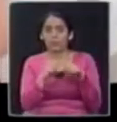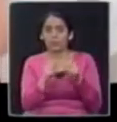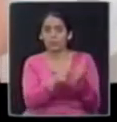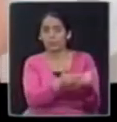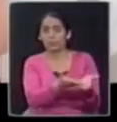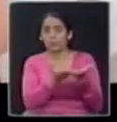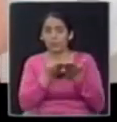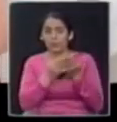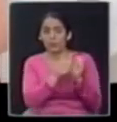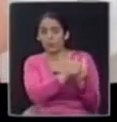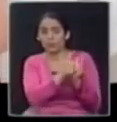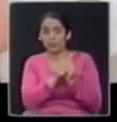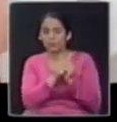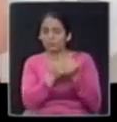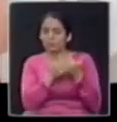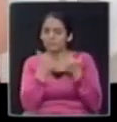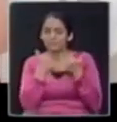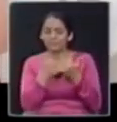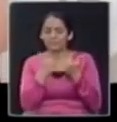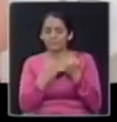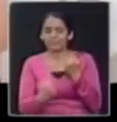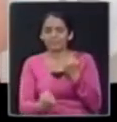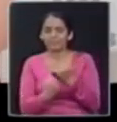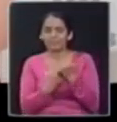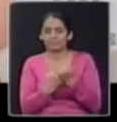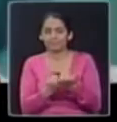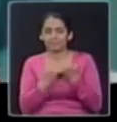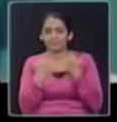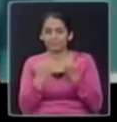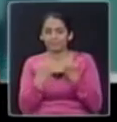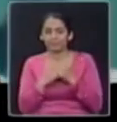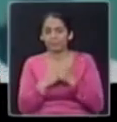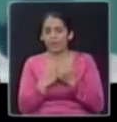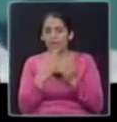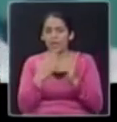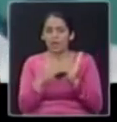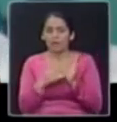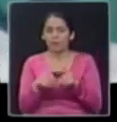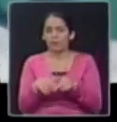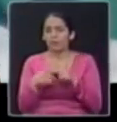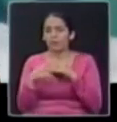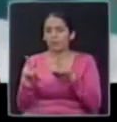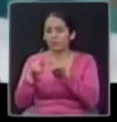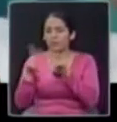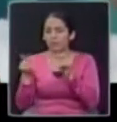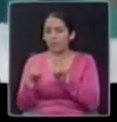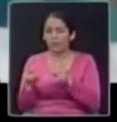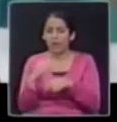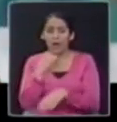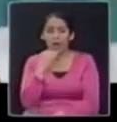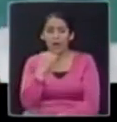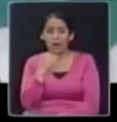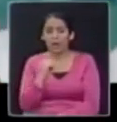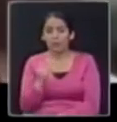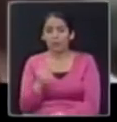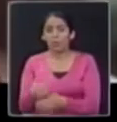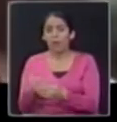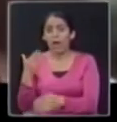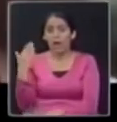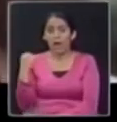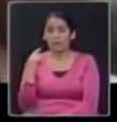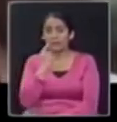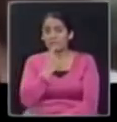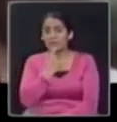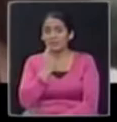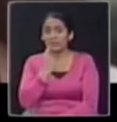acompañamiento es básico. Creo que ningún proyecto de investigación de esta magnitud se ha ejecutado a nivel odontológico